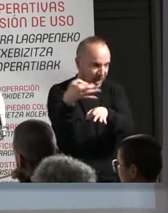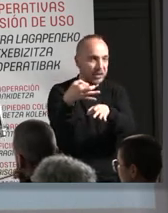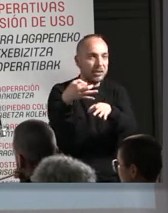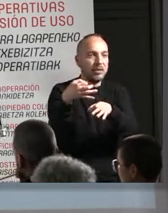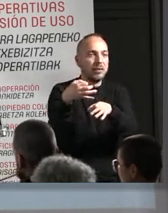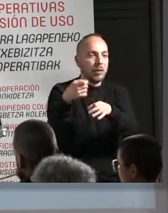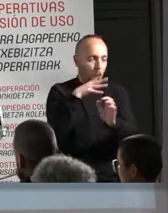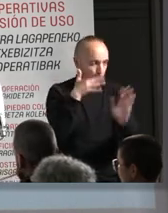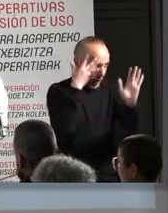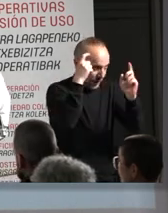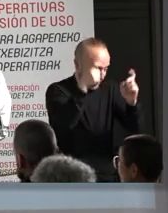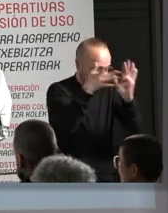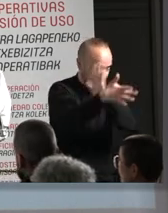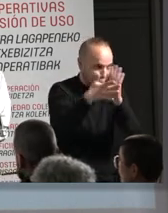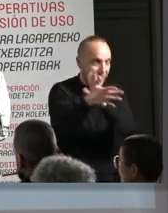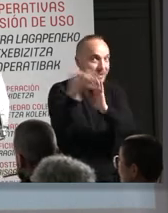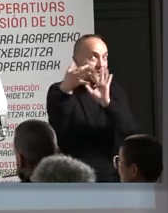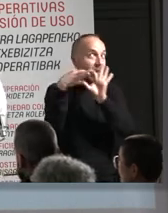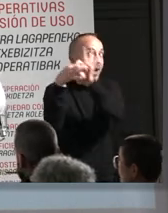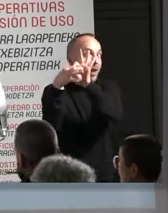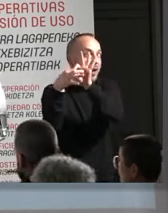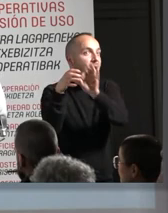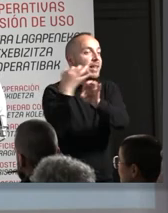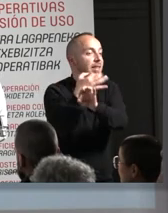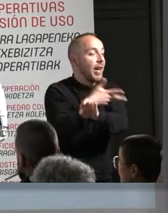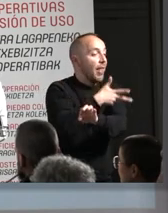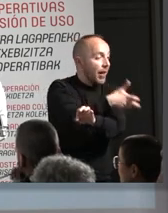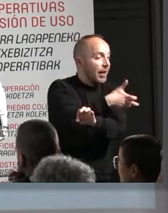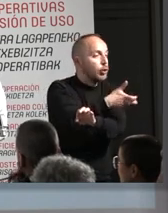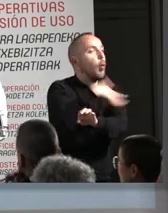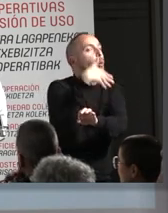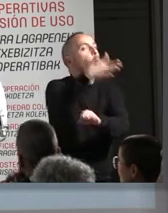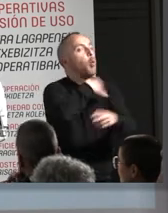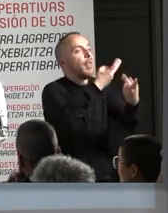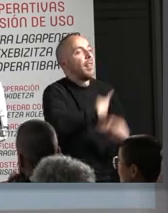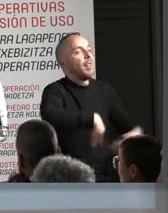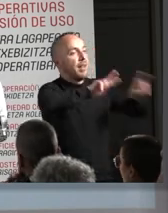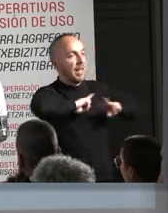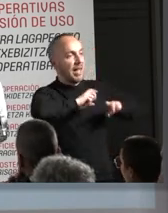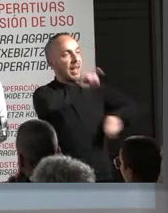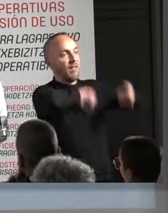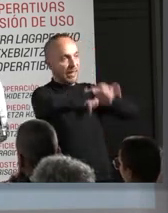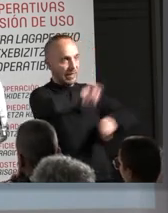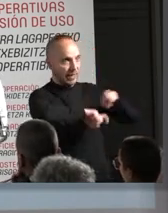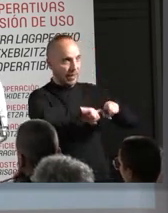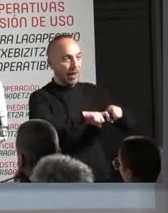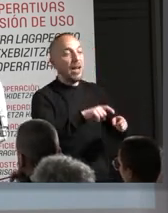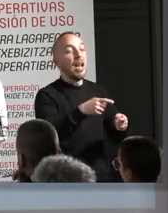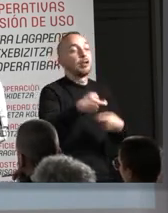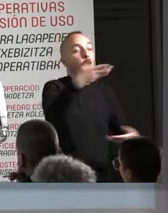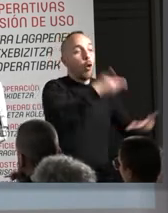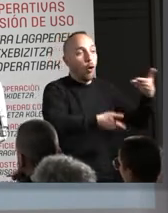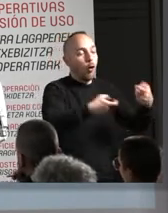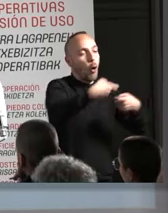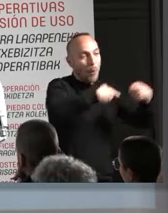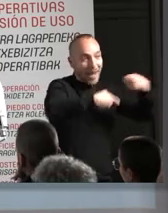lo voy a intentar explicar, es decir, sujeto a revertir el derecho, las cooperativas van a presentar un plan colaborativo de lo que van a